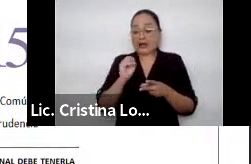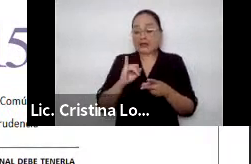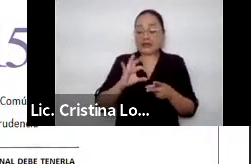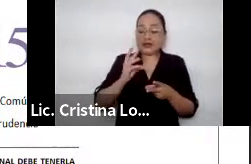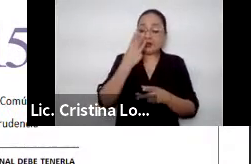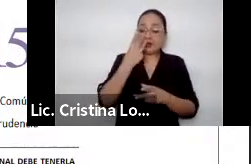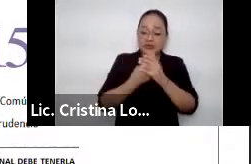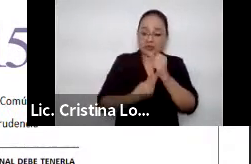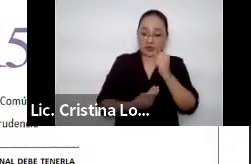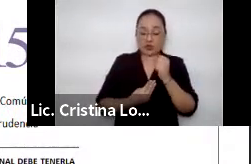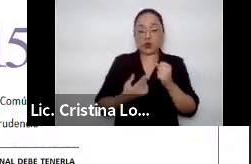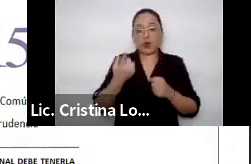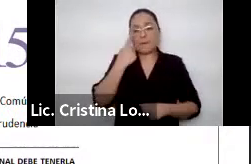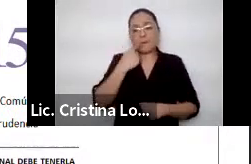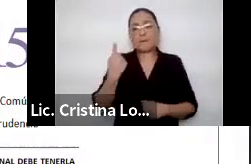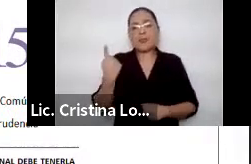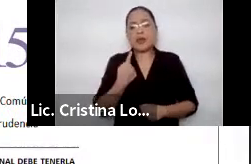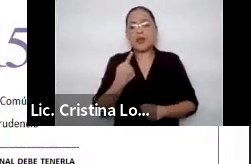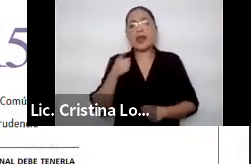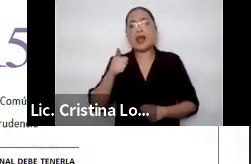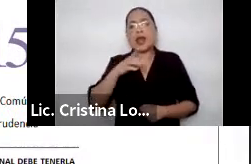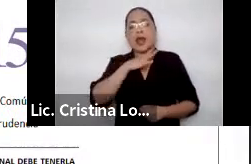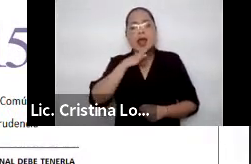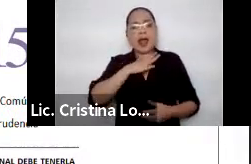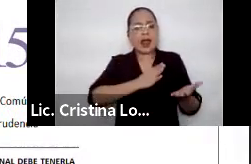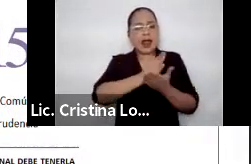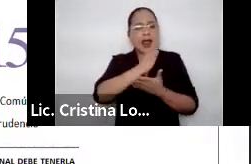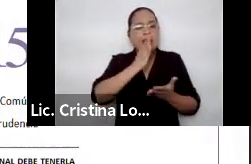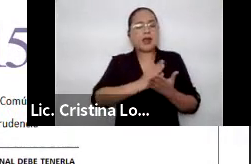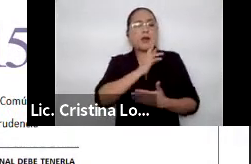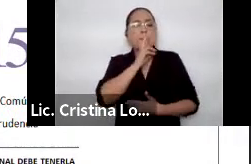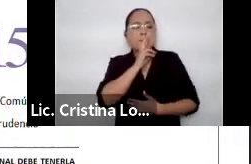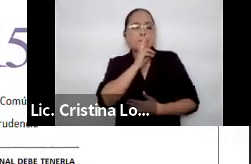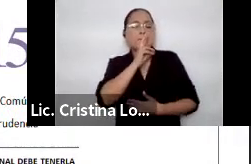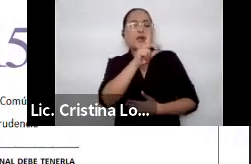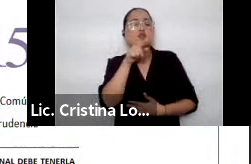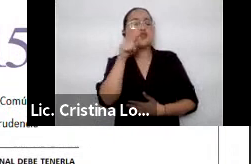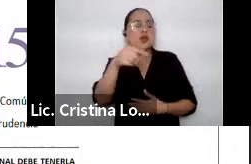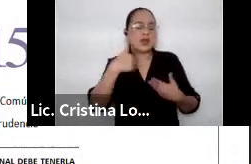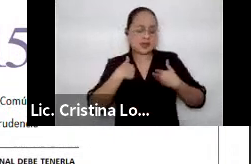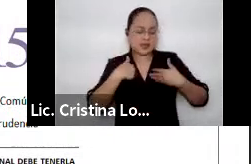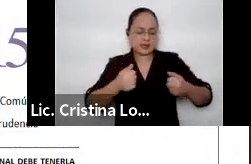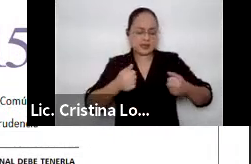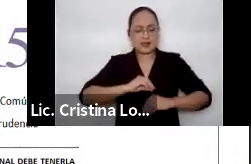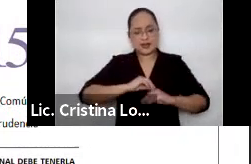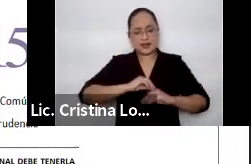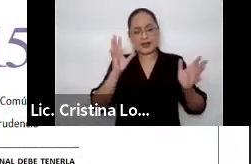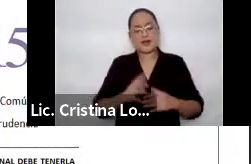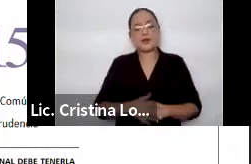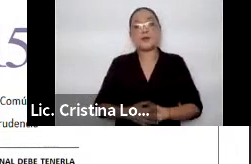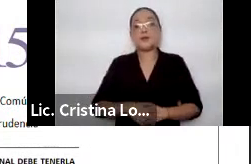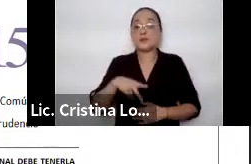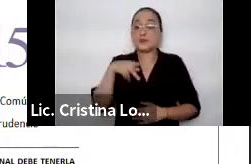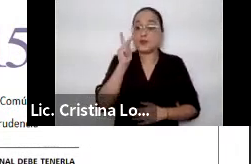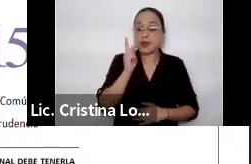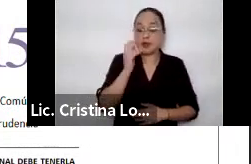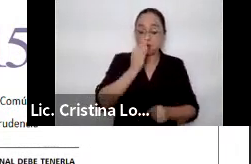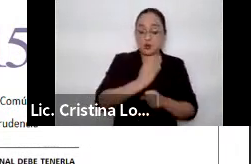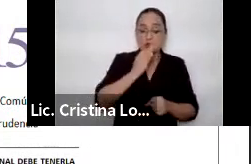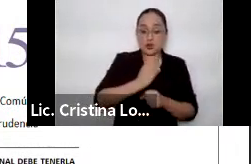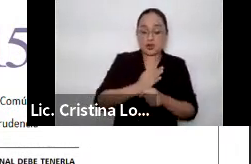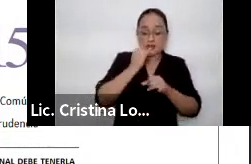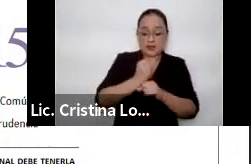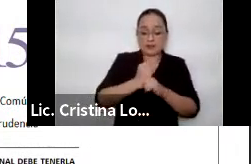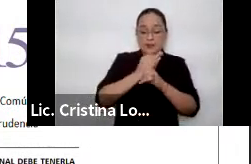es para que sea más accesible, más entendible. Sin embargo, toda esta información